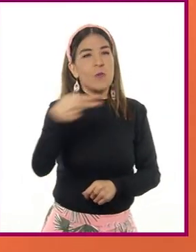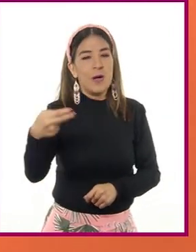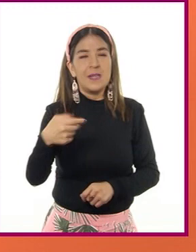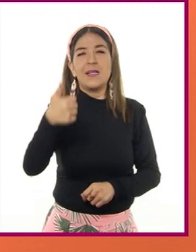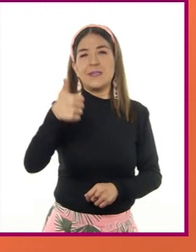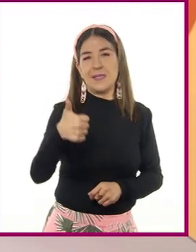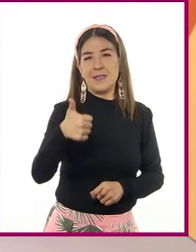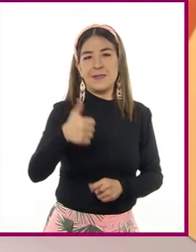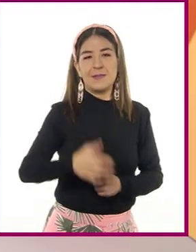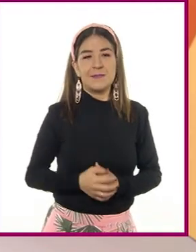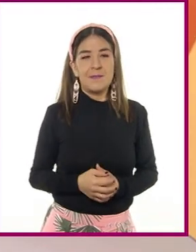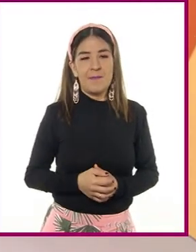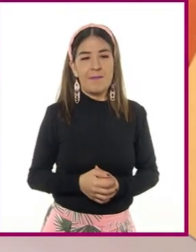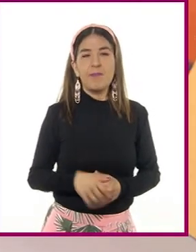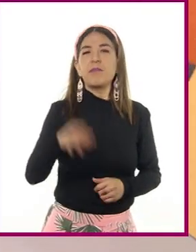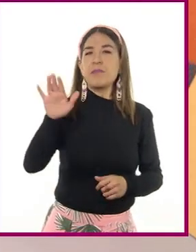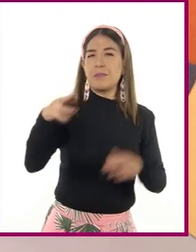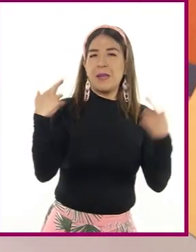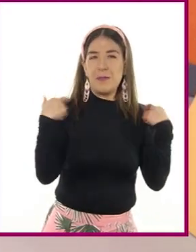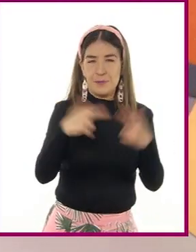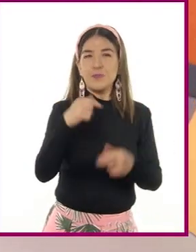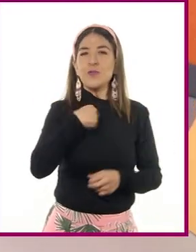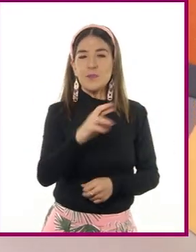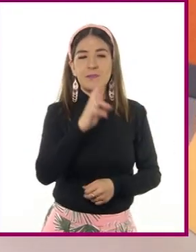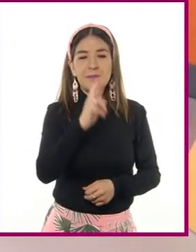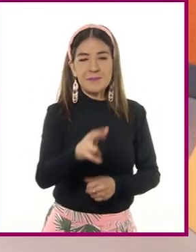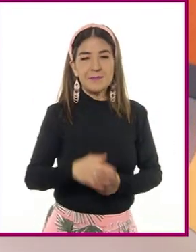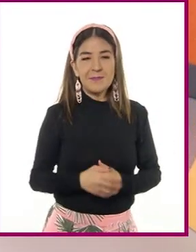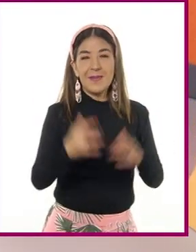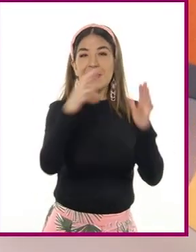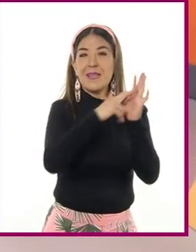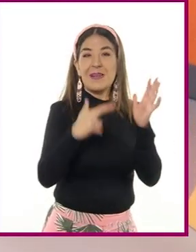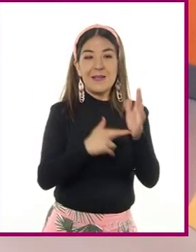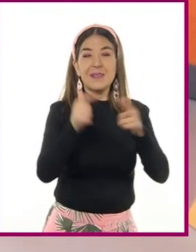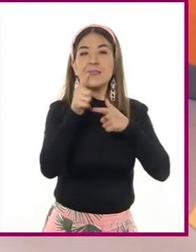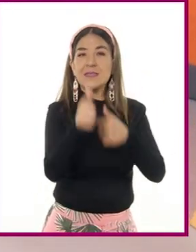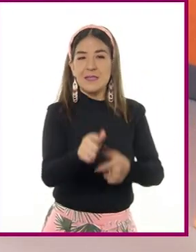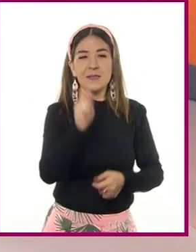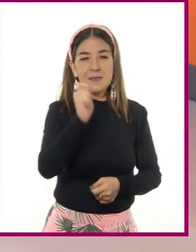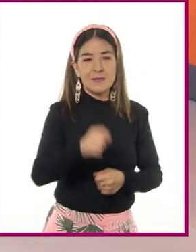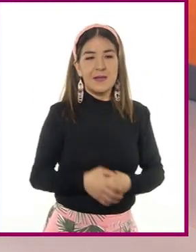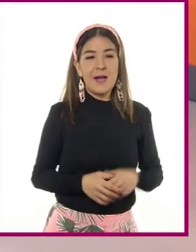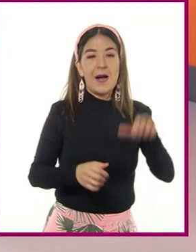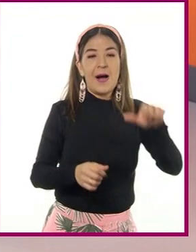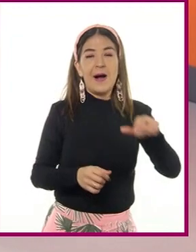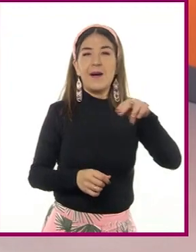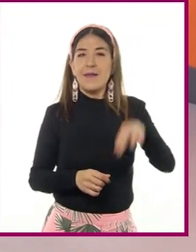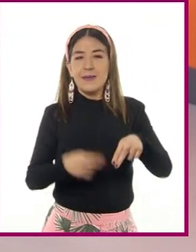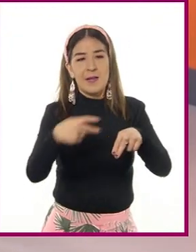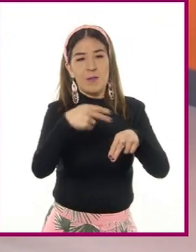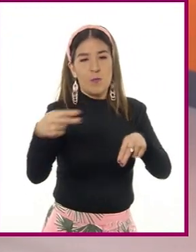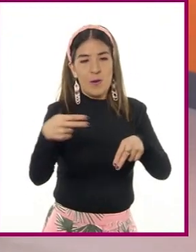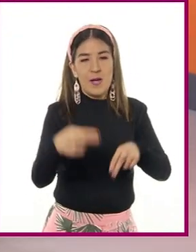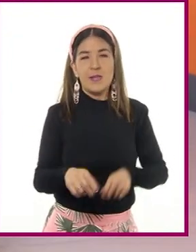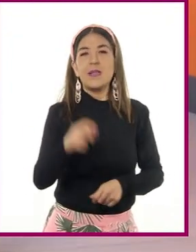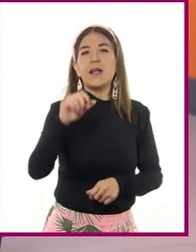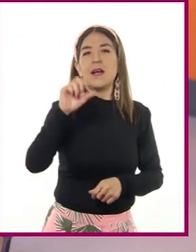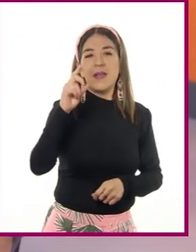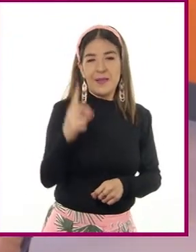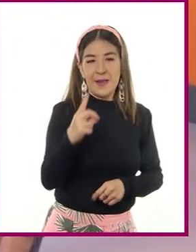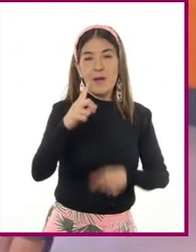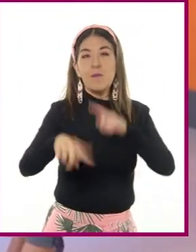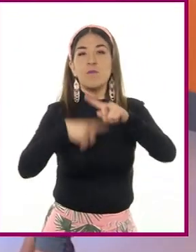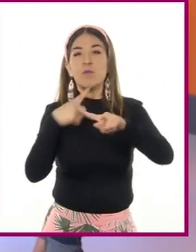a 6. Déjeme resolverlo, maestra. La regla de la sucesión es AN igual a D